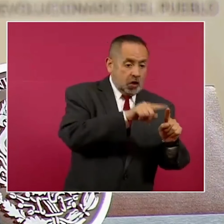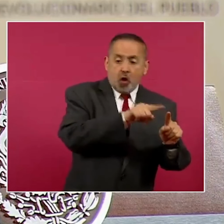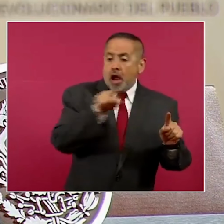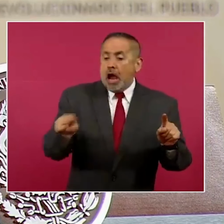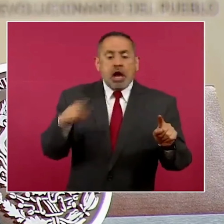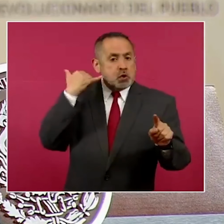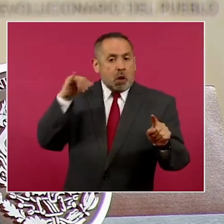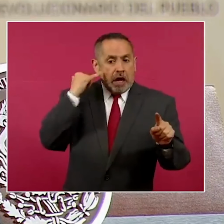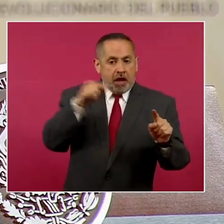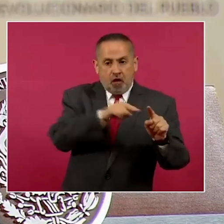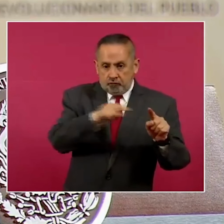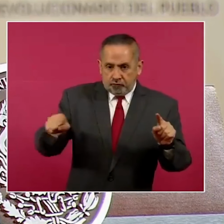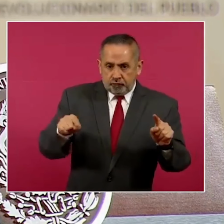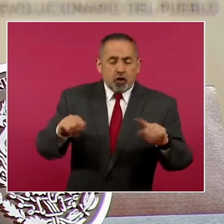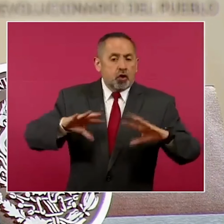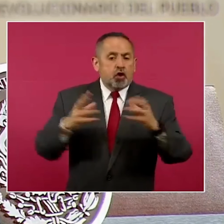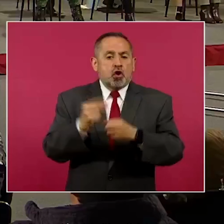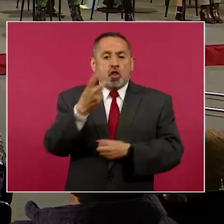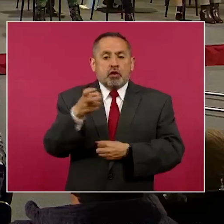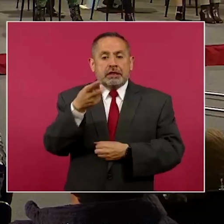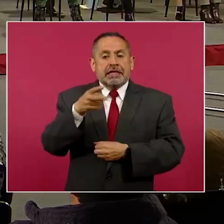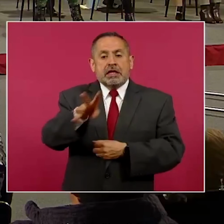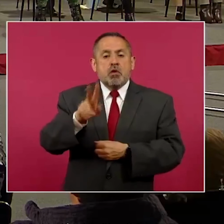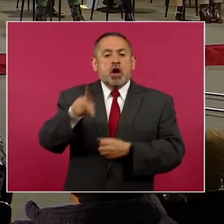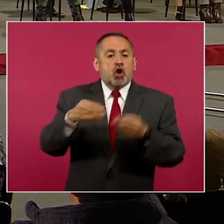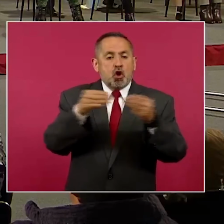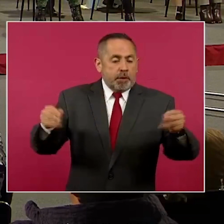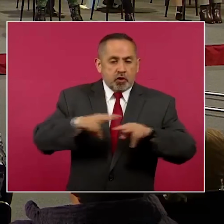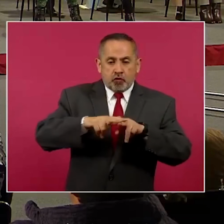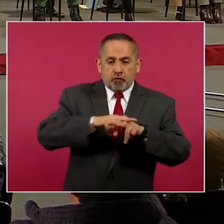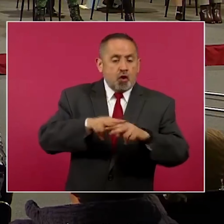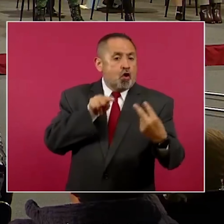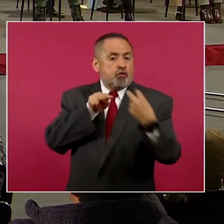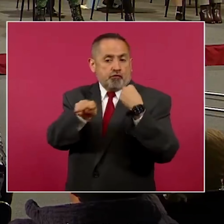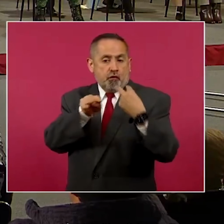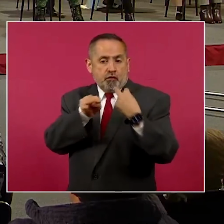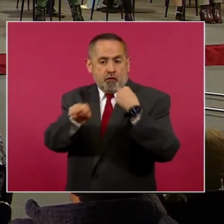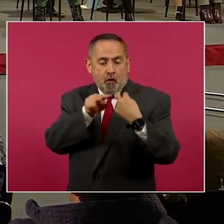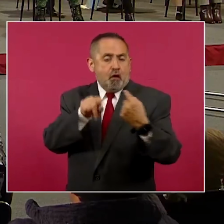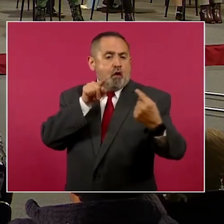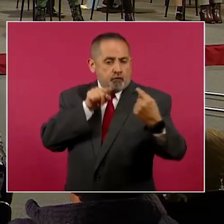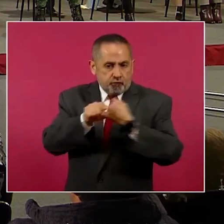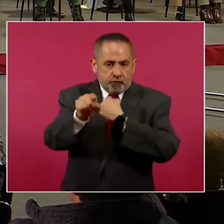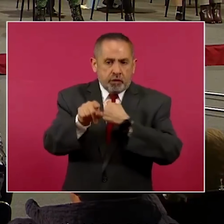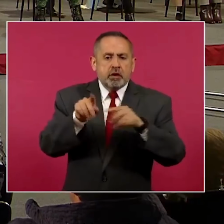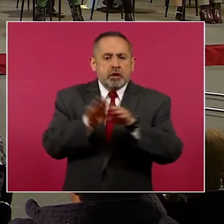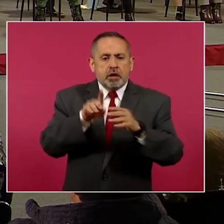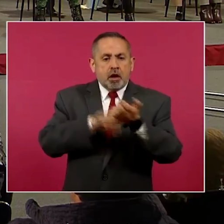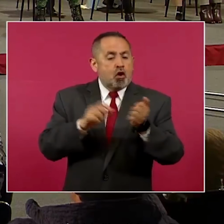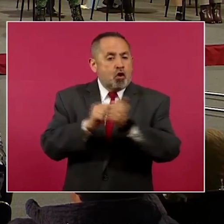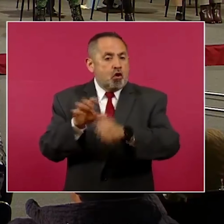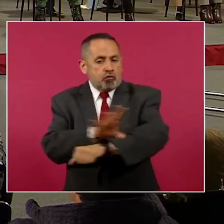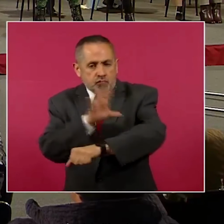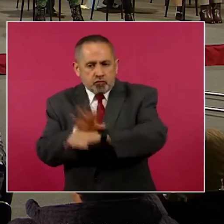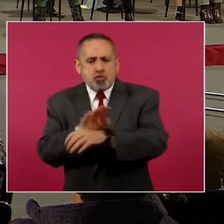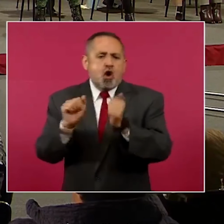Yucatán y comprende 239 kilómetros de vía férrea doble que serán en modalidad dual eléctrica y de